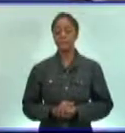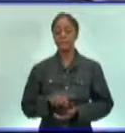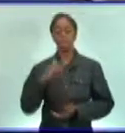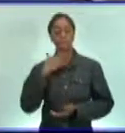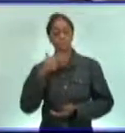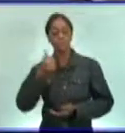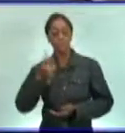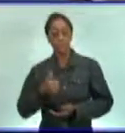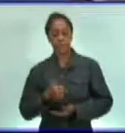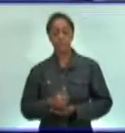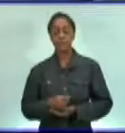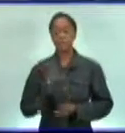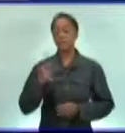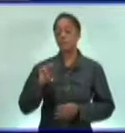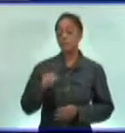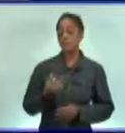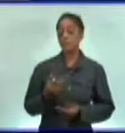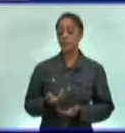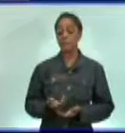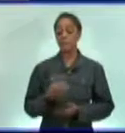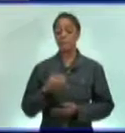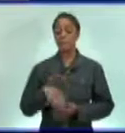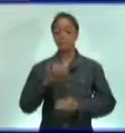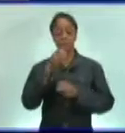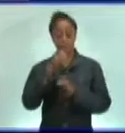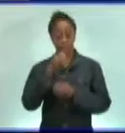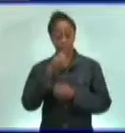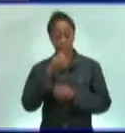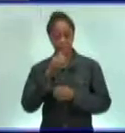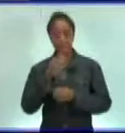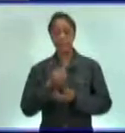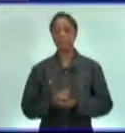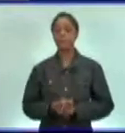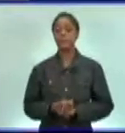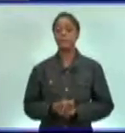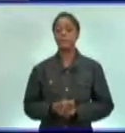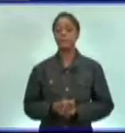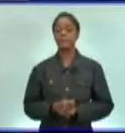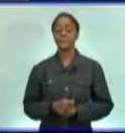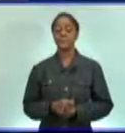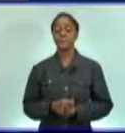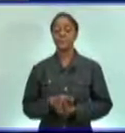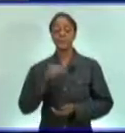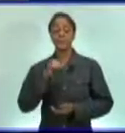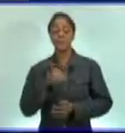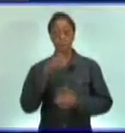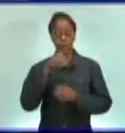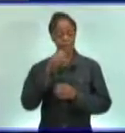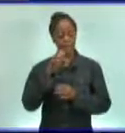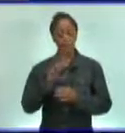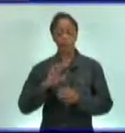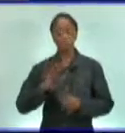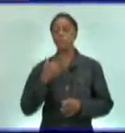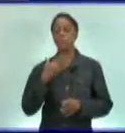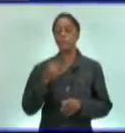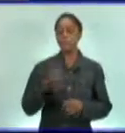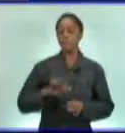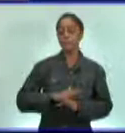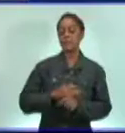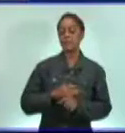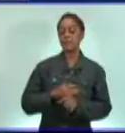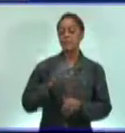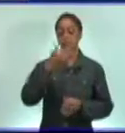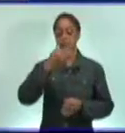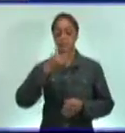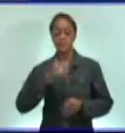Correcto, estamos hablando del microscopio. Este microscopio presenta diferentes